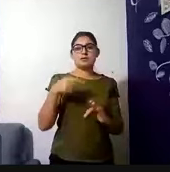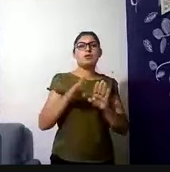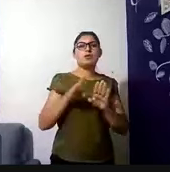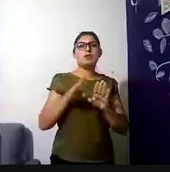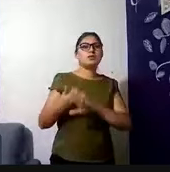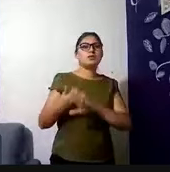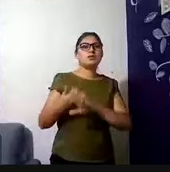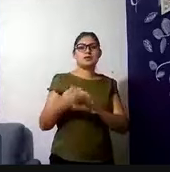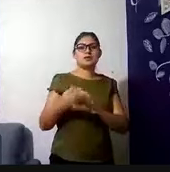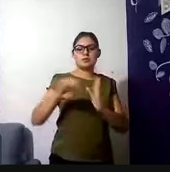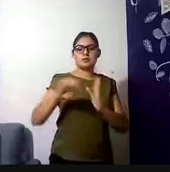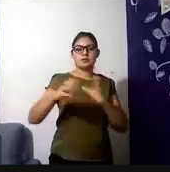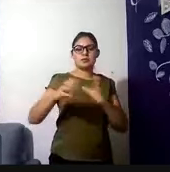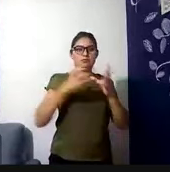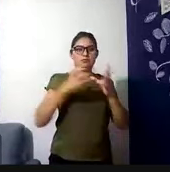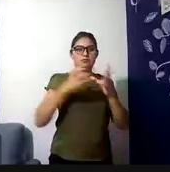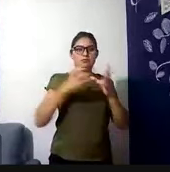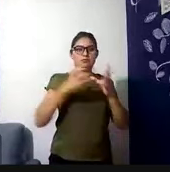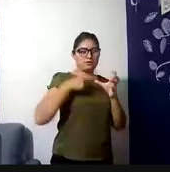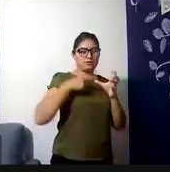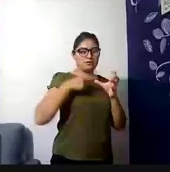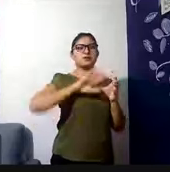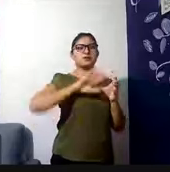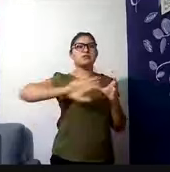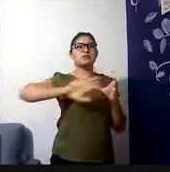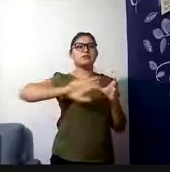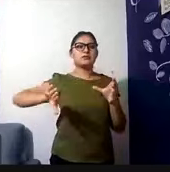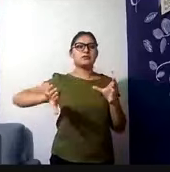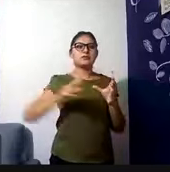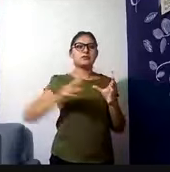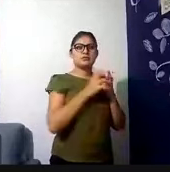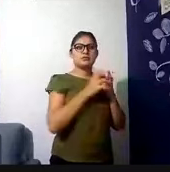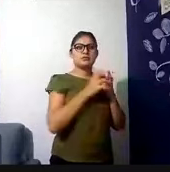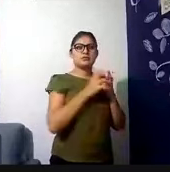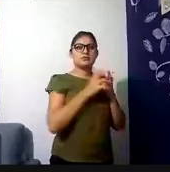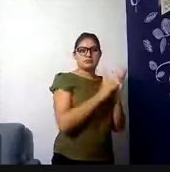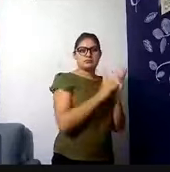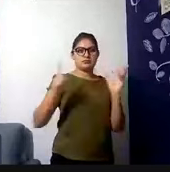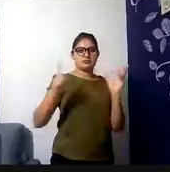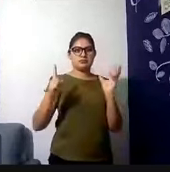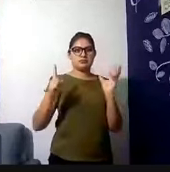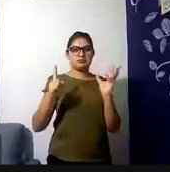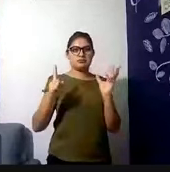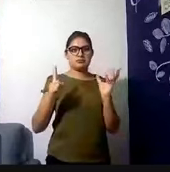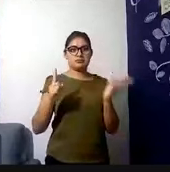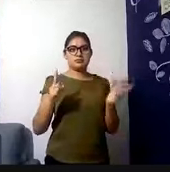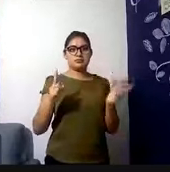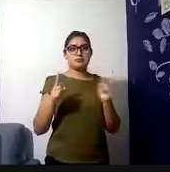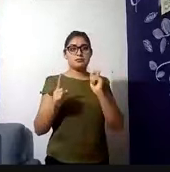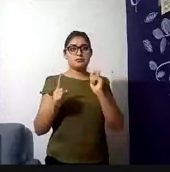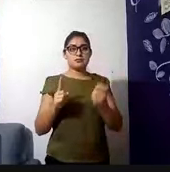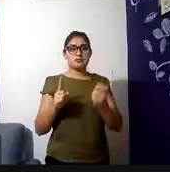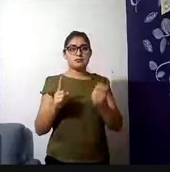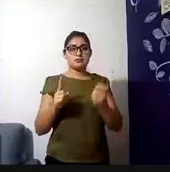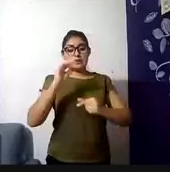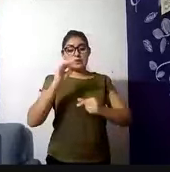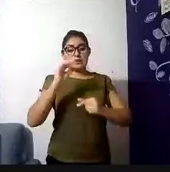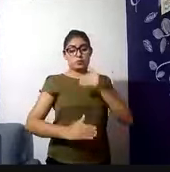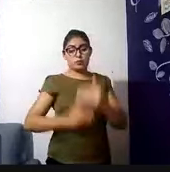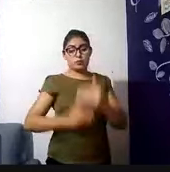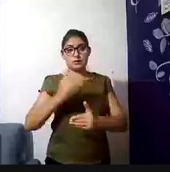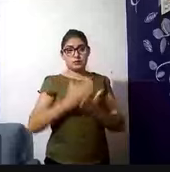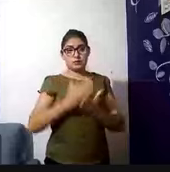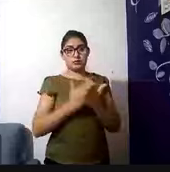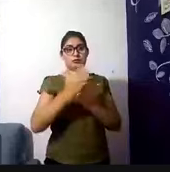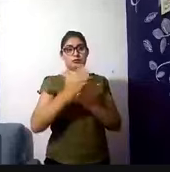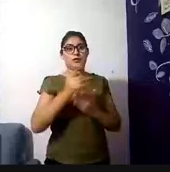desprestigio, porque ya de ahí es muy fácil verbalizar las acciones físicas y verbales, ¿no? O sea, ya es muy fácil, tú tienes